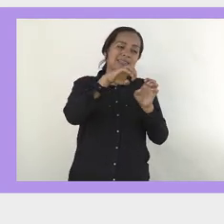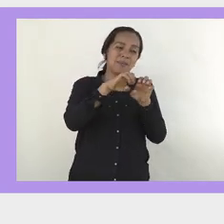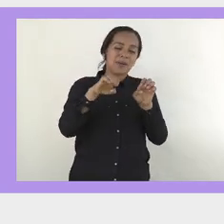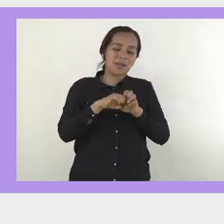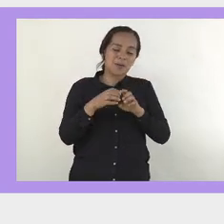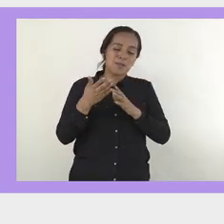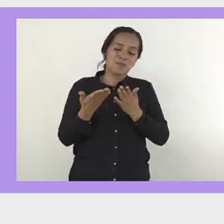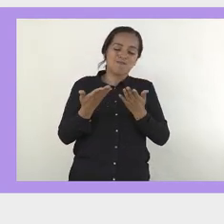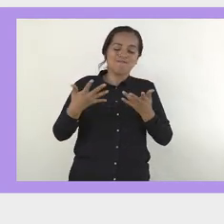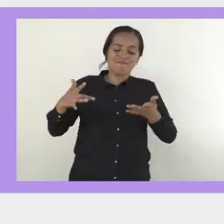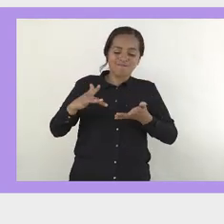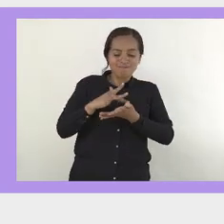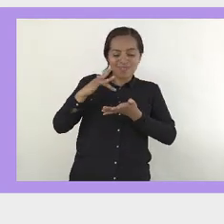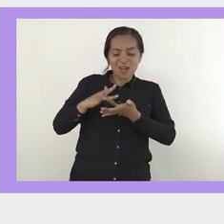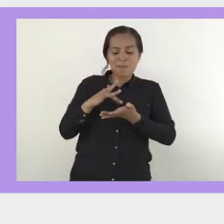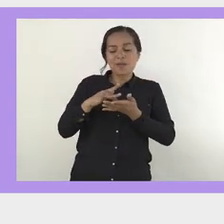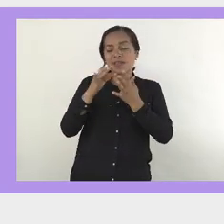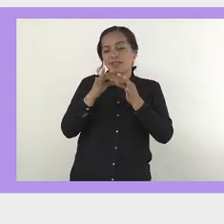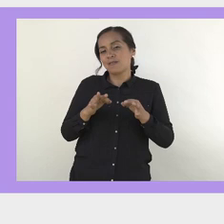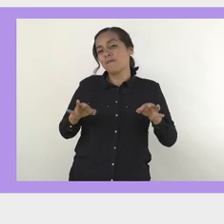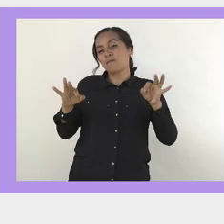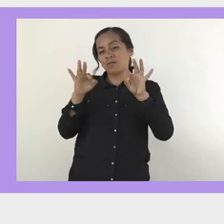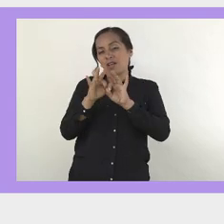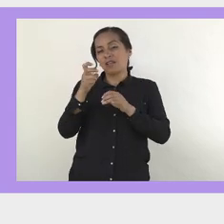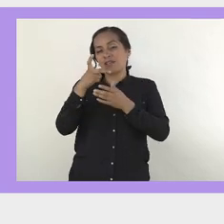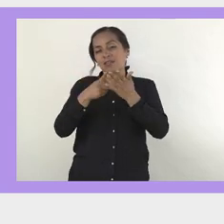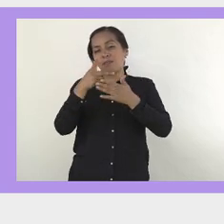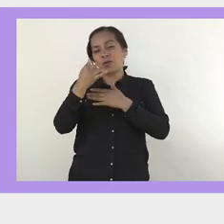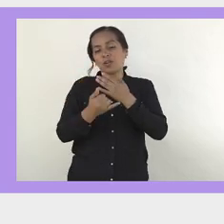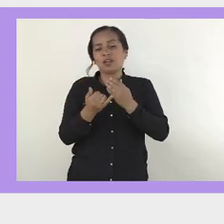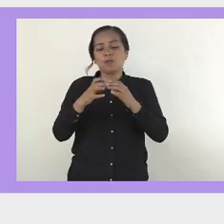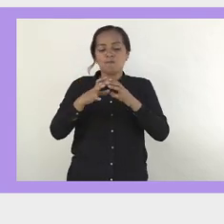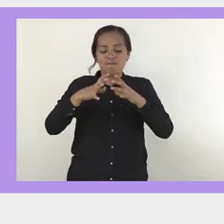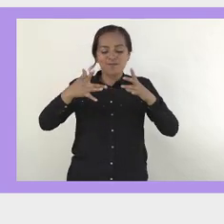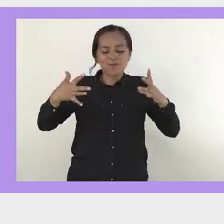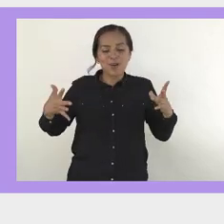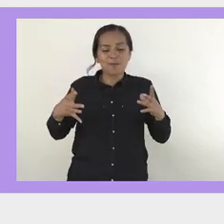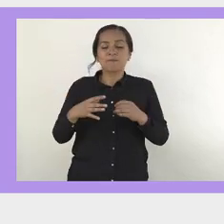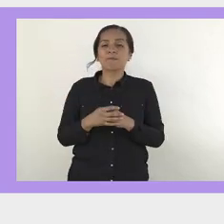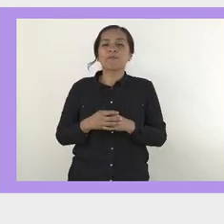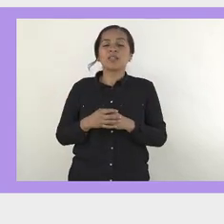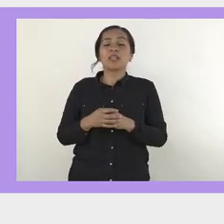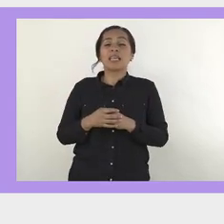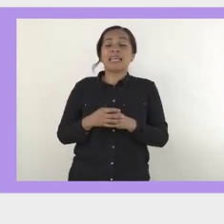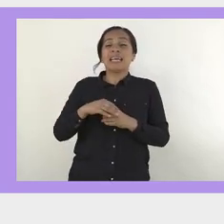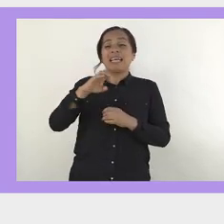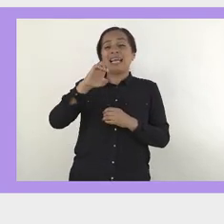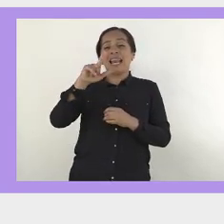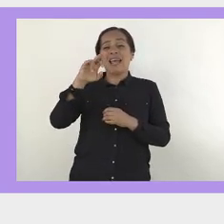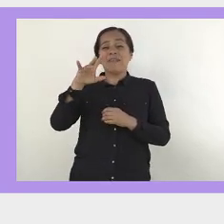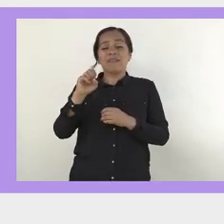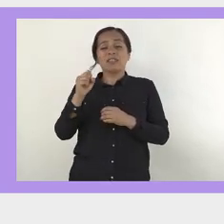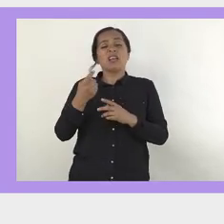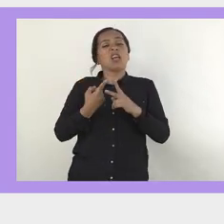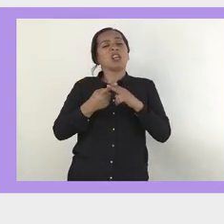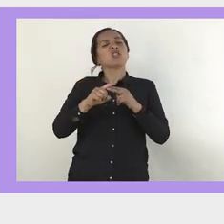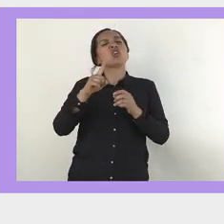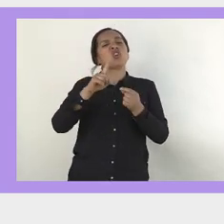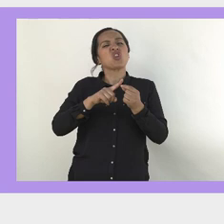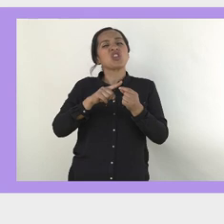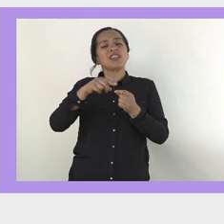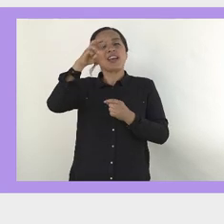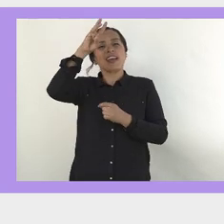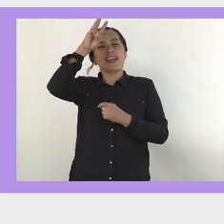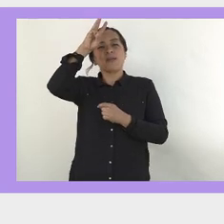han sido parte fundamental de de este proyecto del crecimiento y le ven Legends nació en Monterrey Yo soy